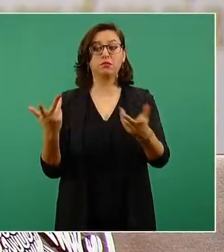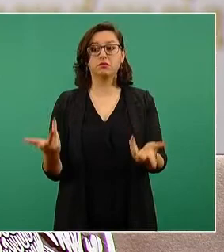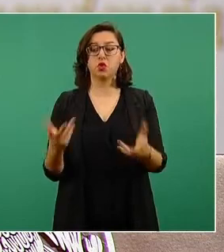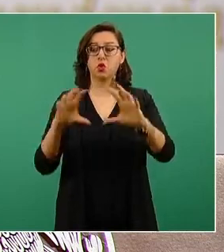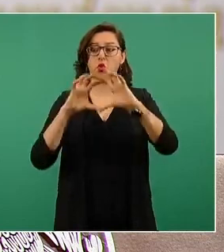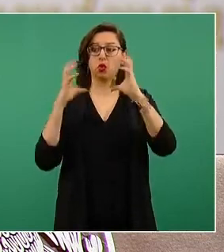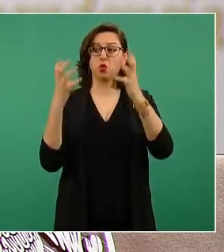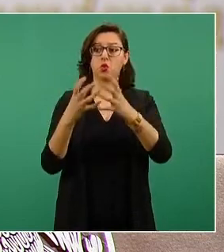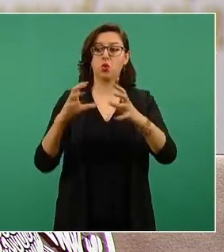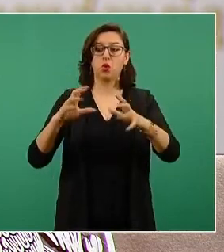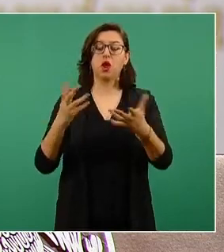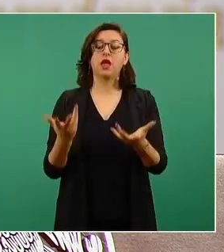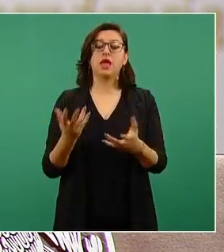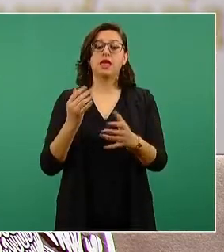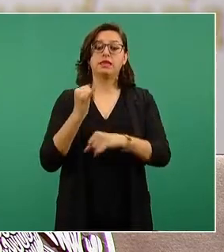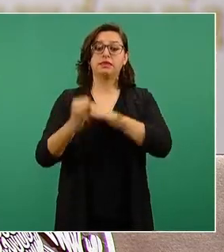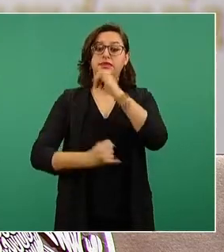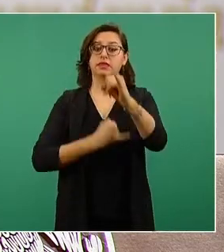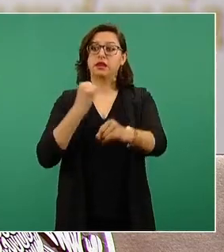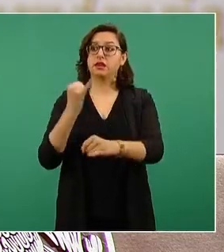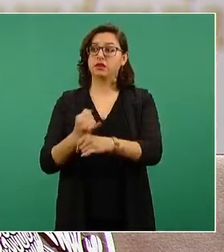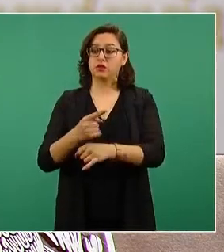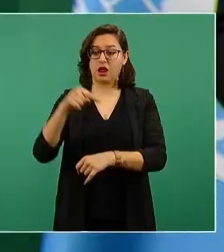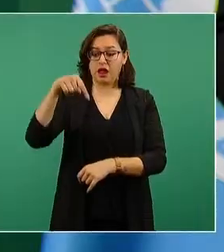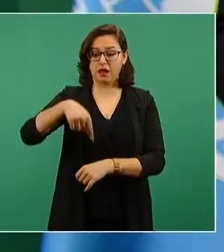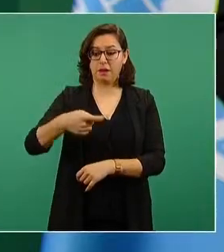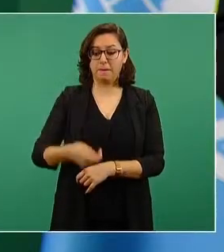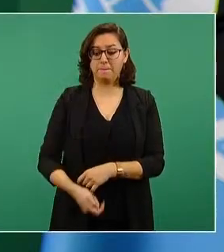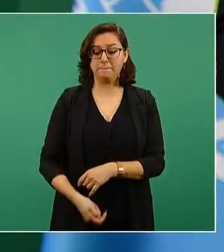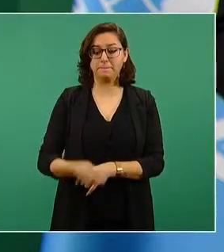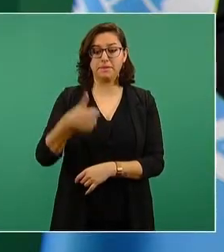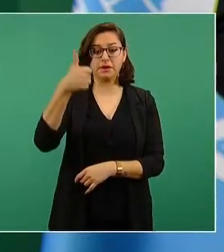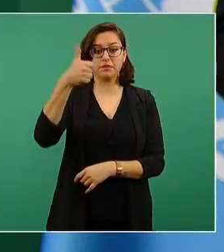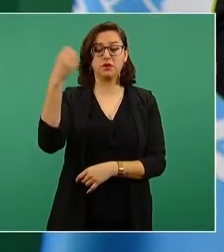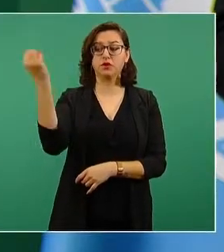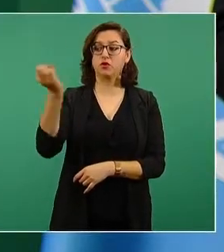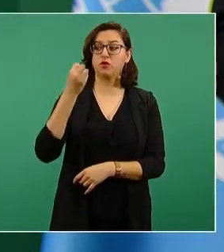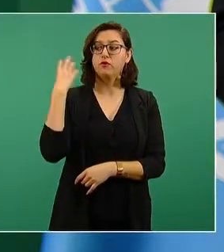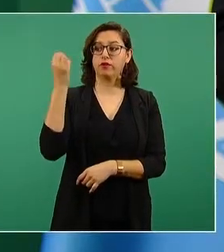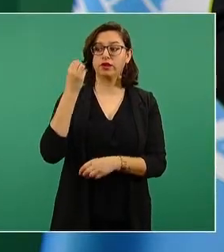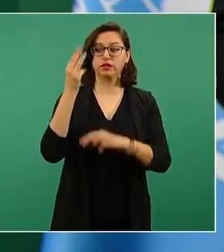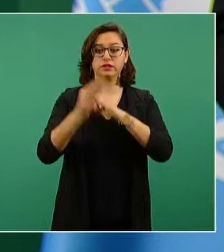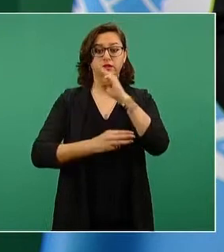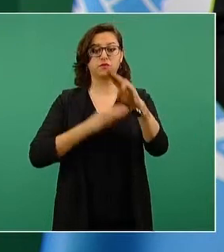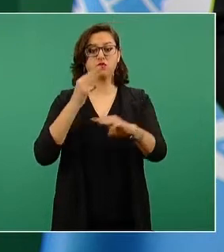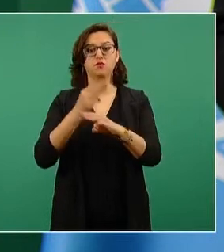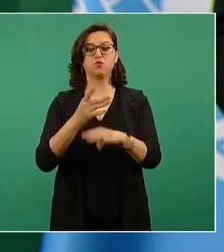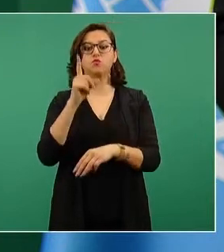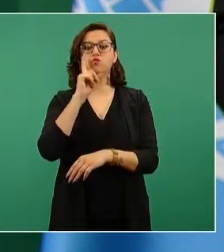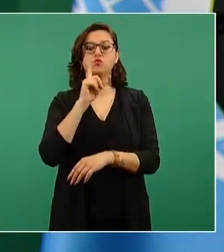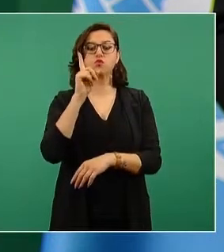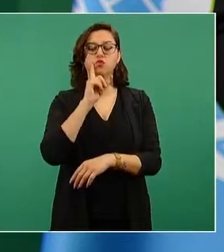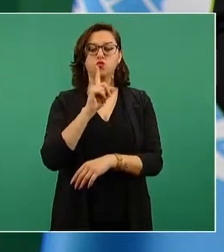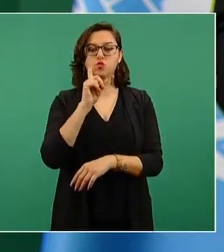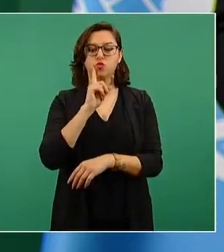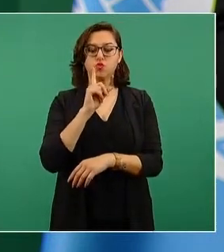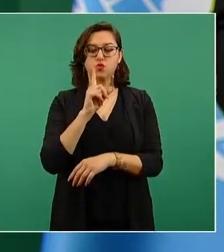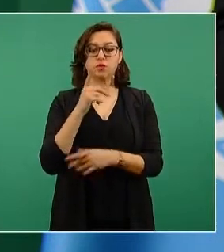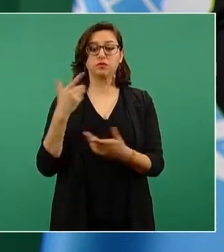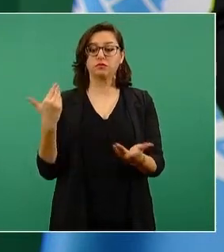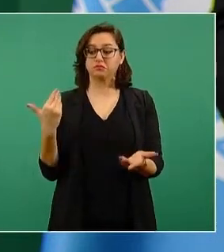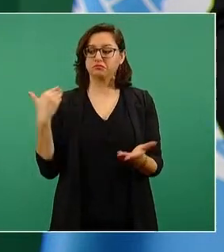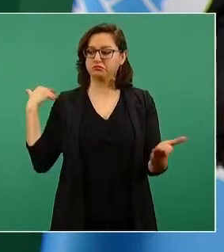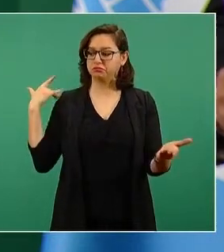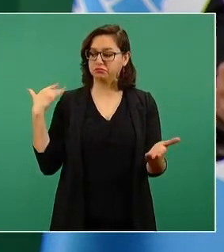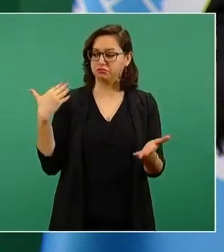internacional como sede de la primera Conferencia Mundial de la Mujer de la ONU y